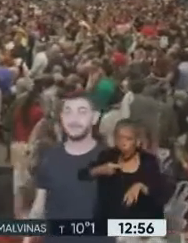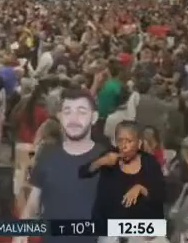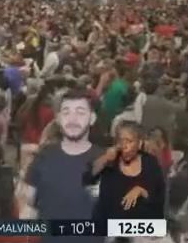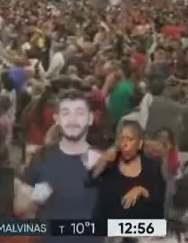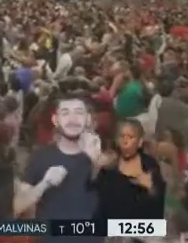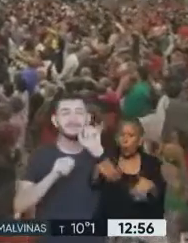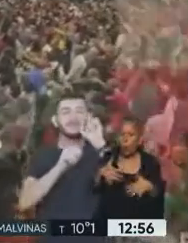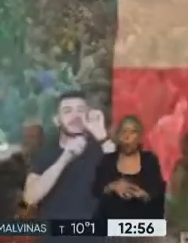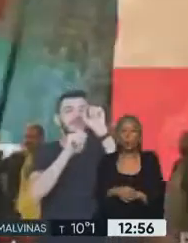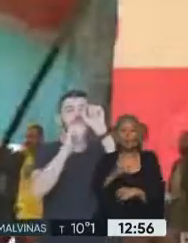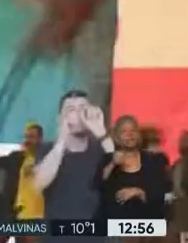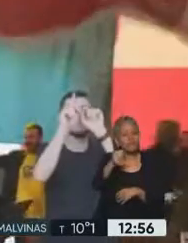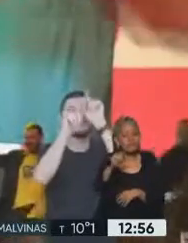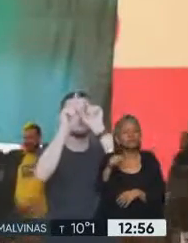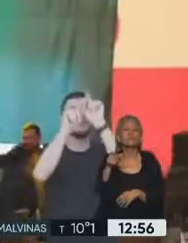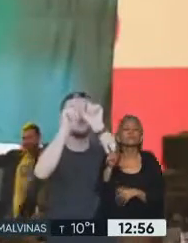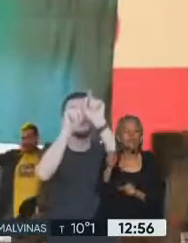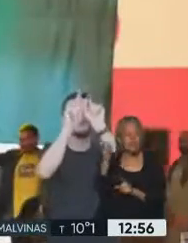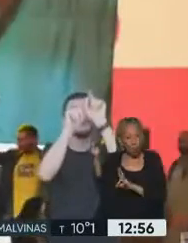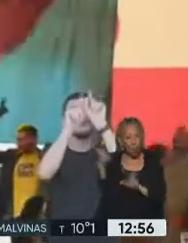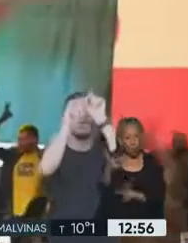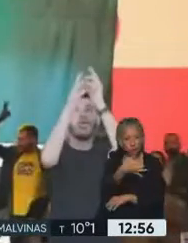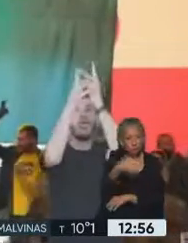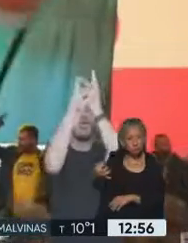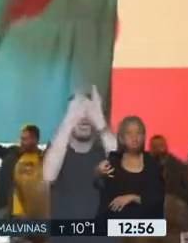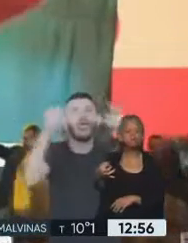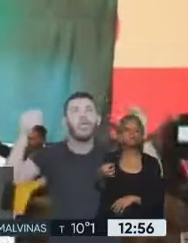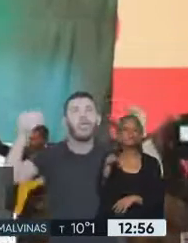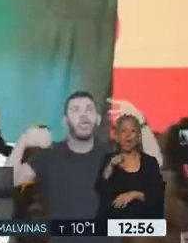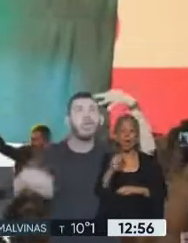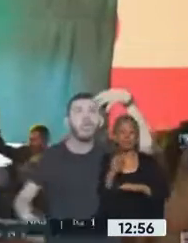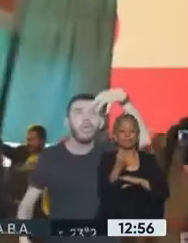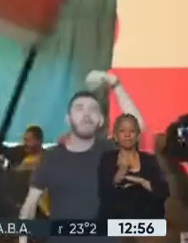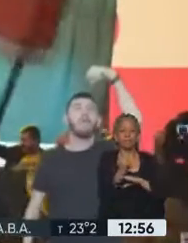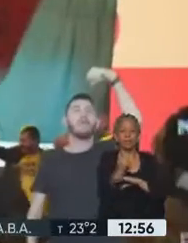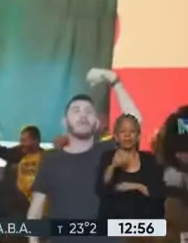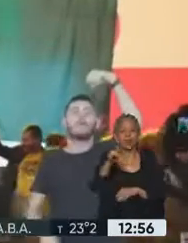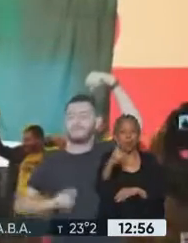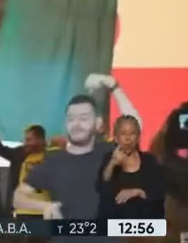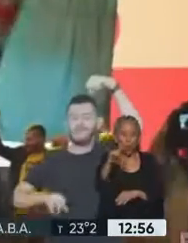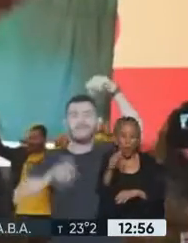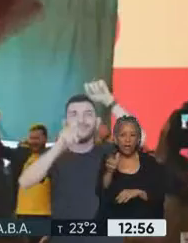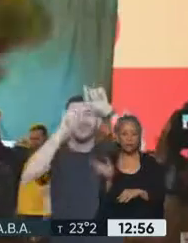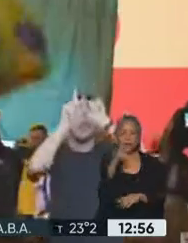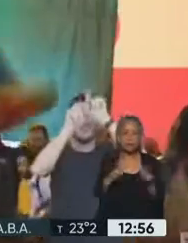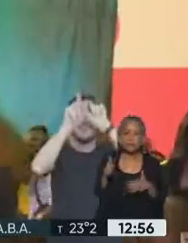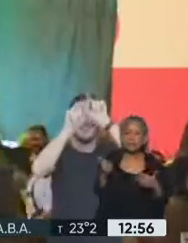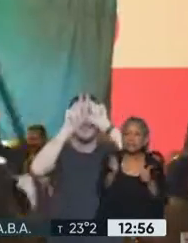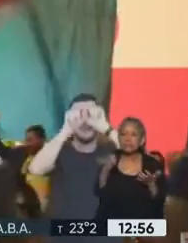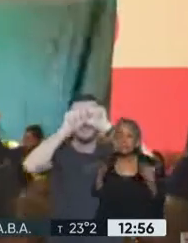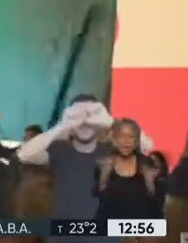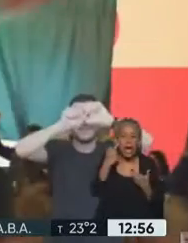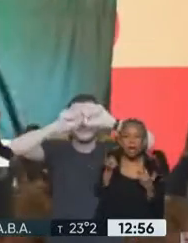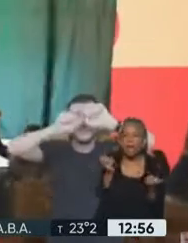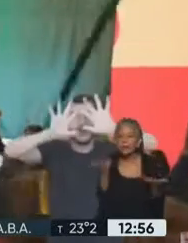sí y pablo exactamente como decías el lanzamiento de la candidatura de lula bueno muy esperado porque si bien ya había hecho el anuncio de quién va a